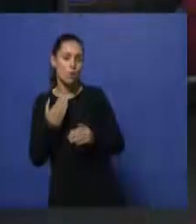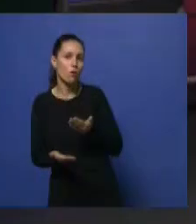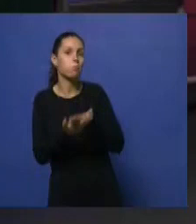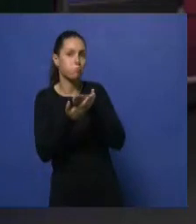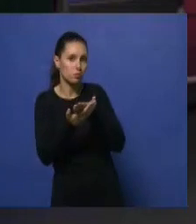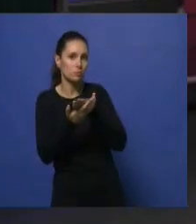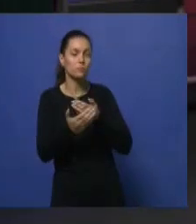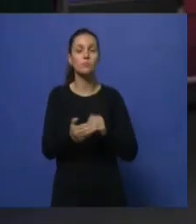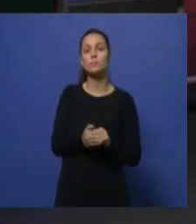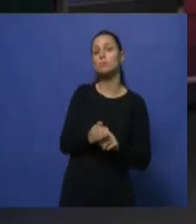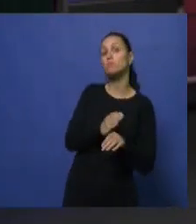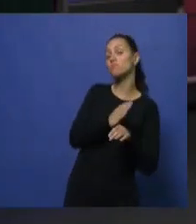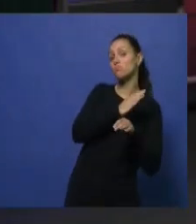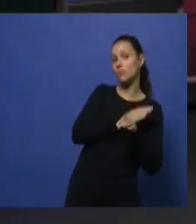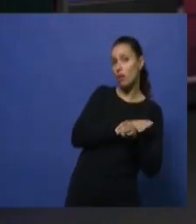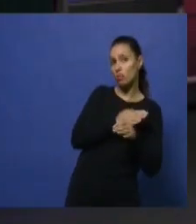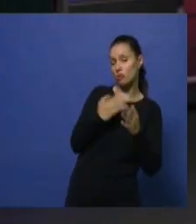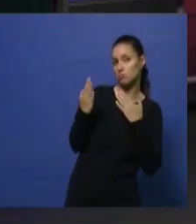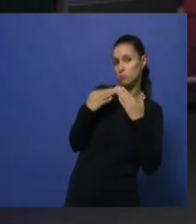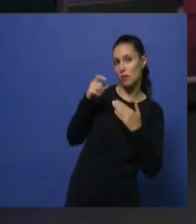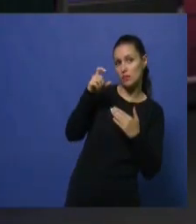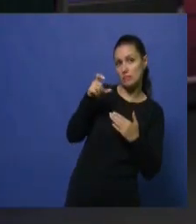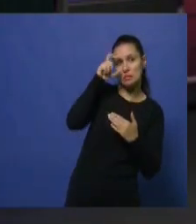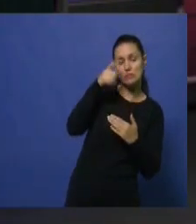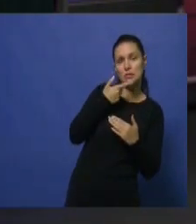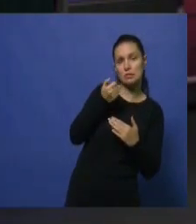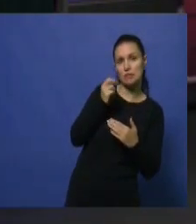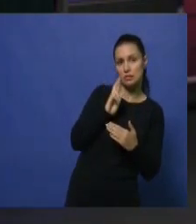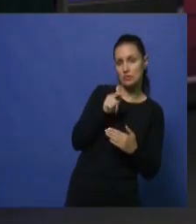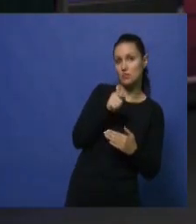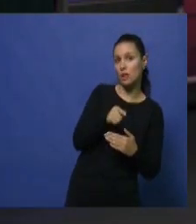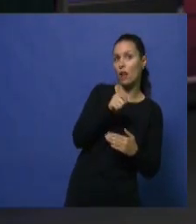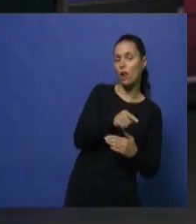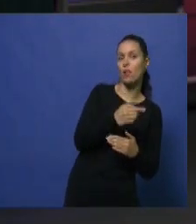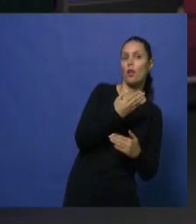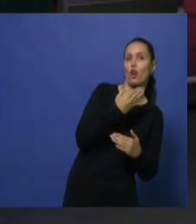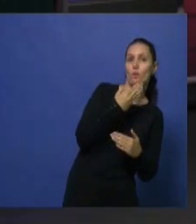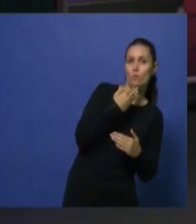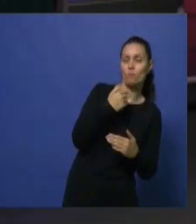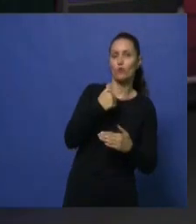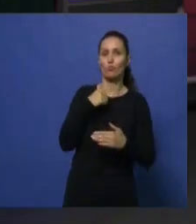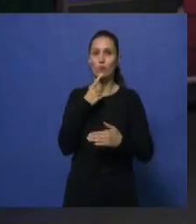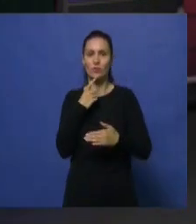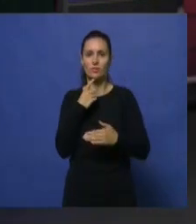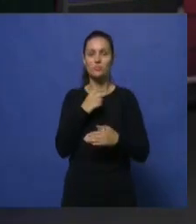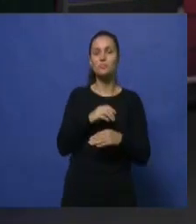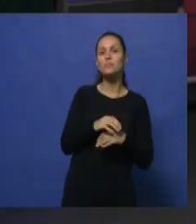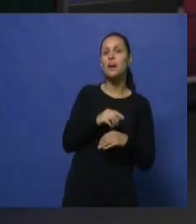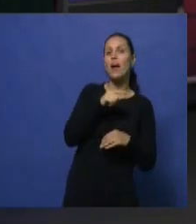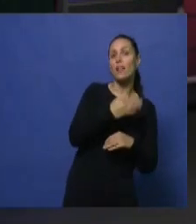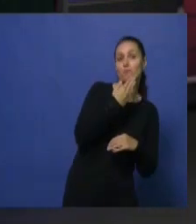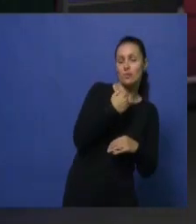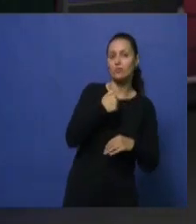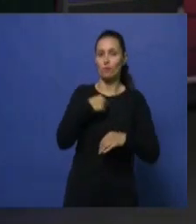yo recién charlando con césar el de boca nuestro sonidista desde yo de río no había que decir que era de boca es pues el de